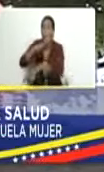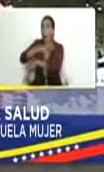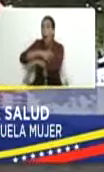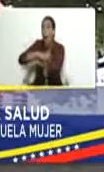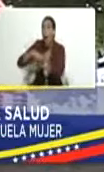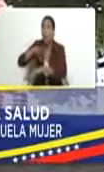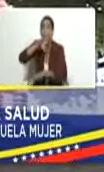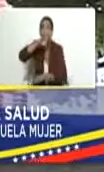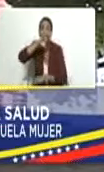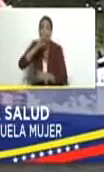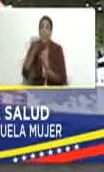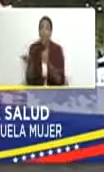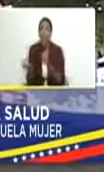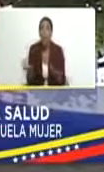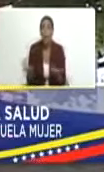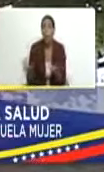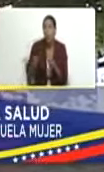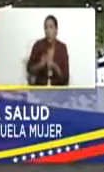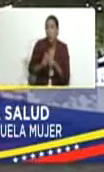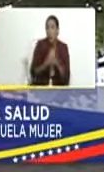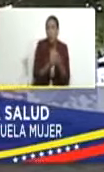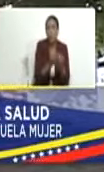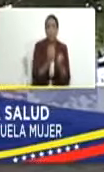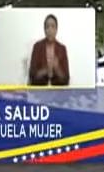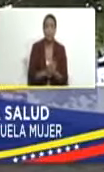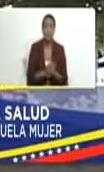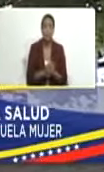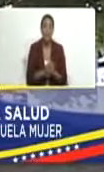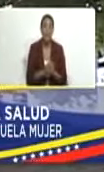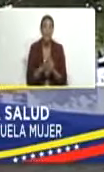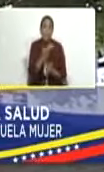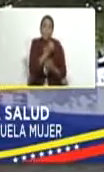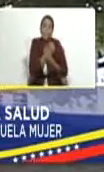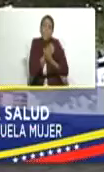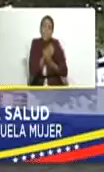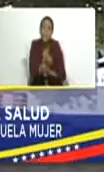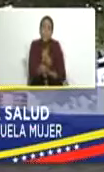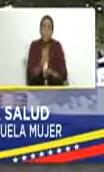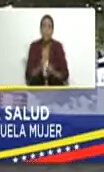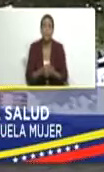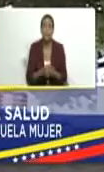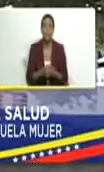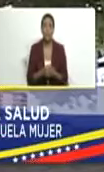gaticos, los perros que nos acompañan y que los amamos tanto.